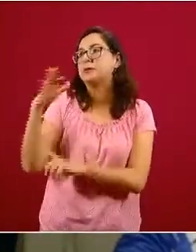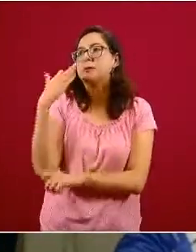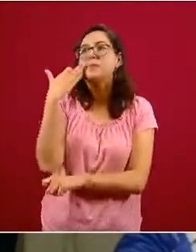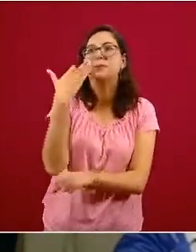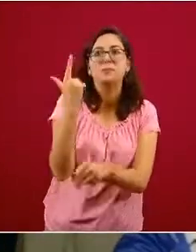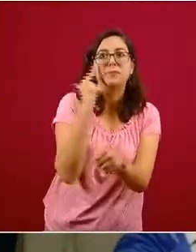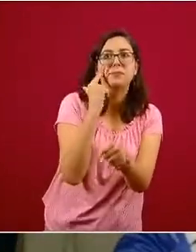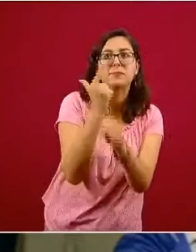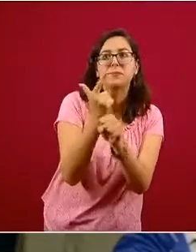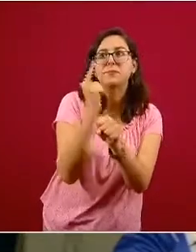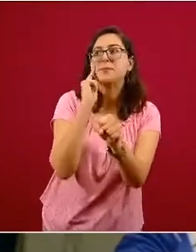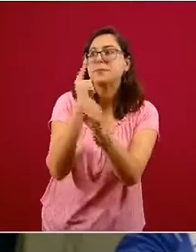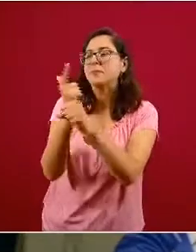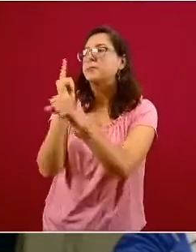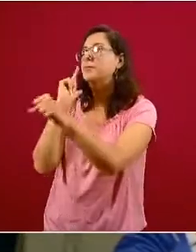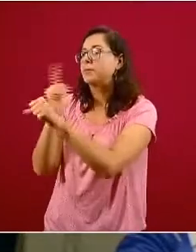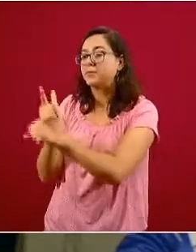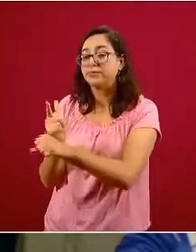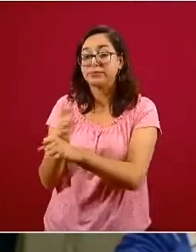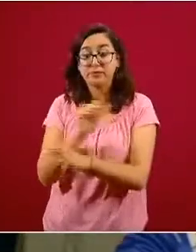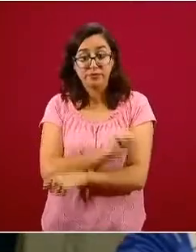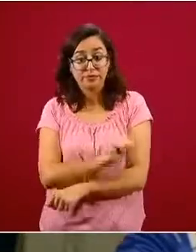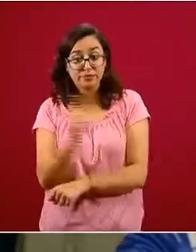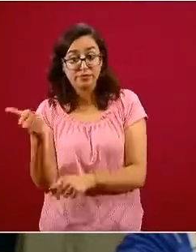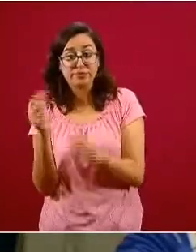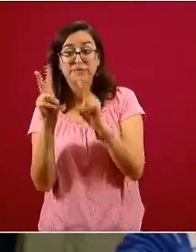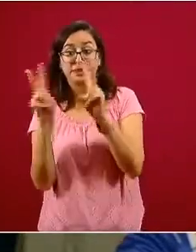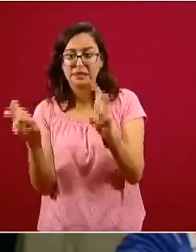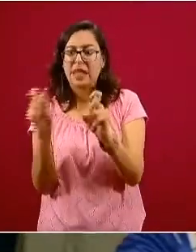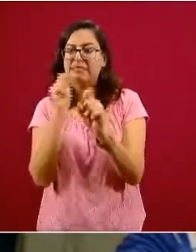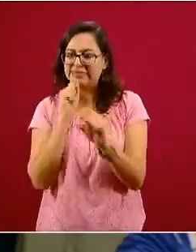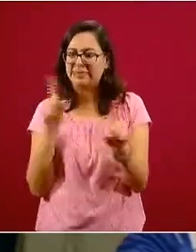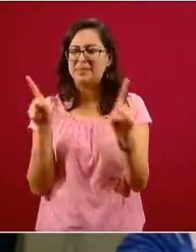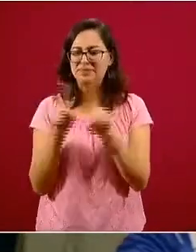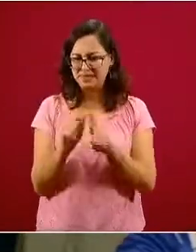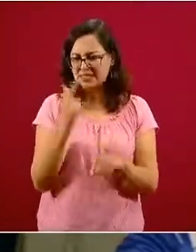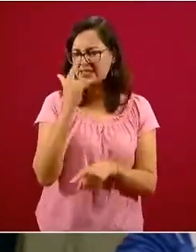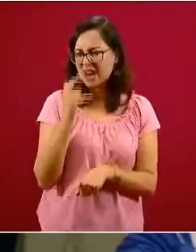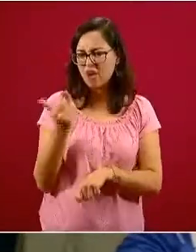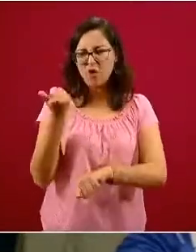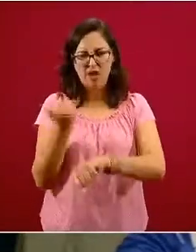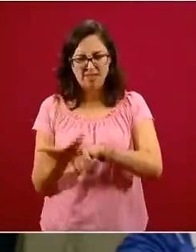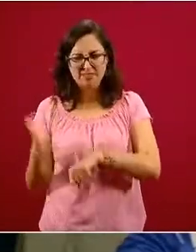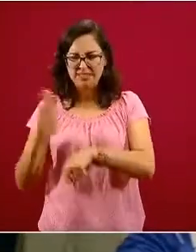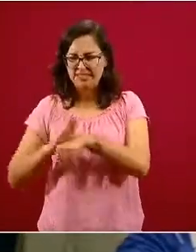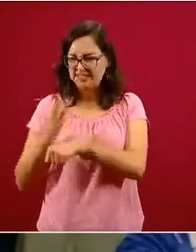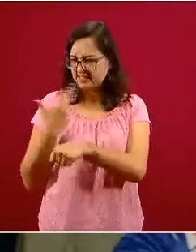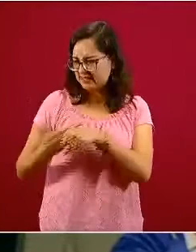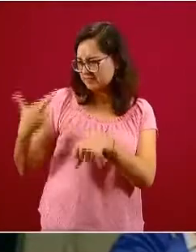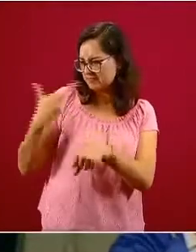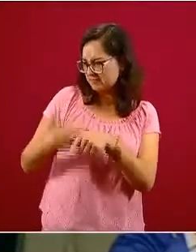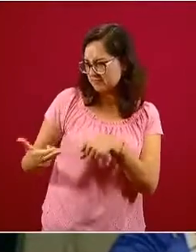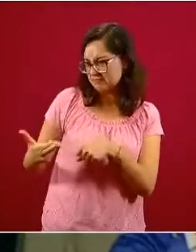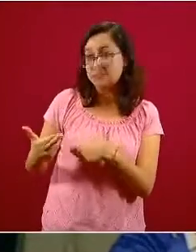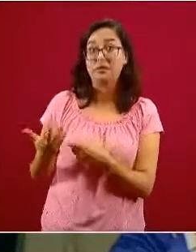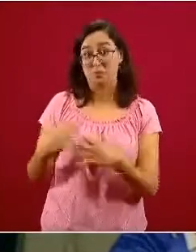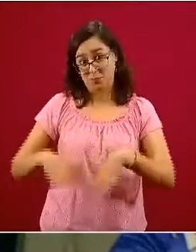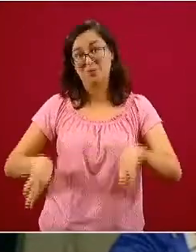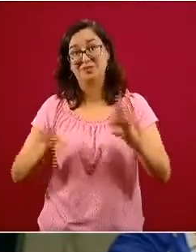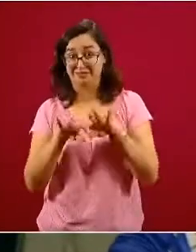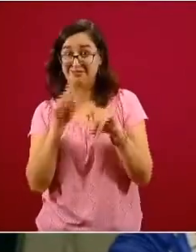pudimos verificar. Y por otro lado también encontramos anomalías en lo administrativo que no pueden desdeñarse.